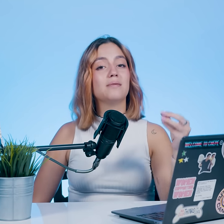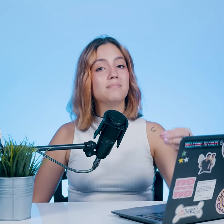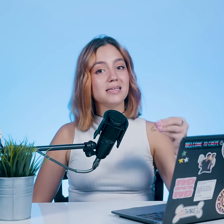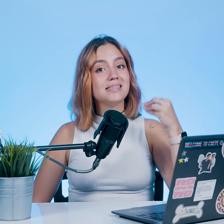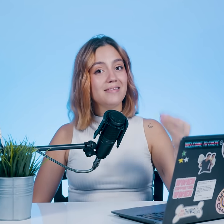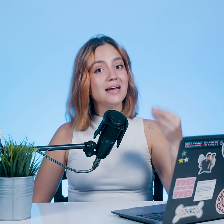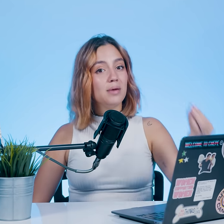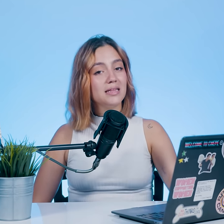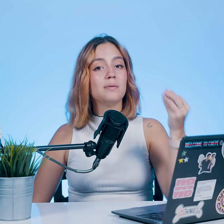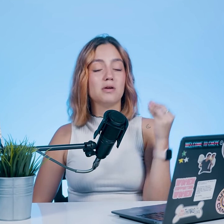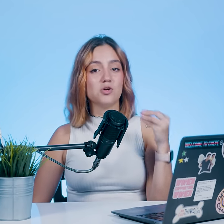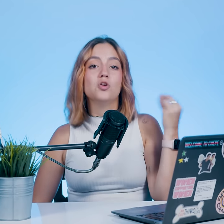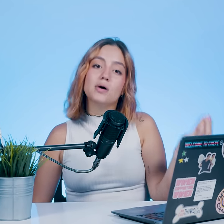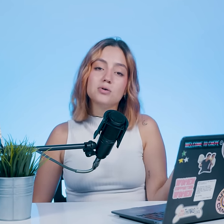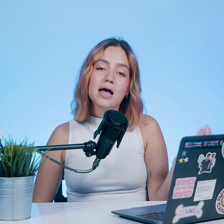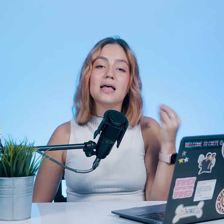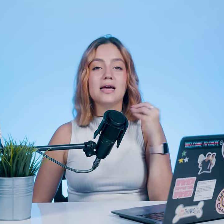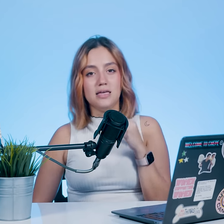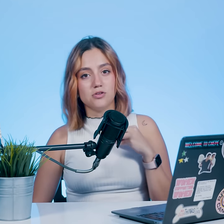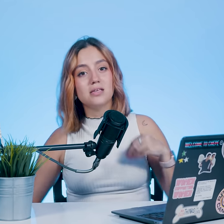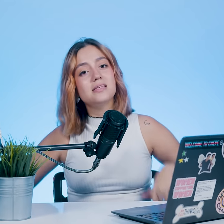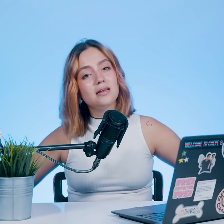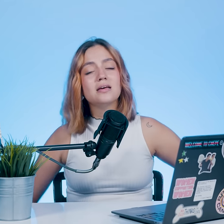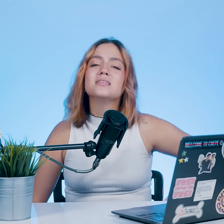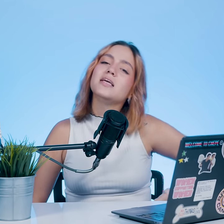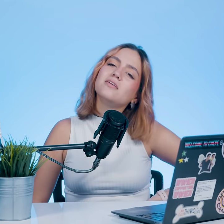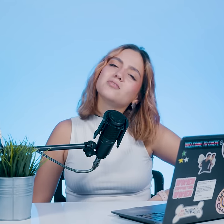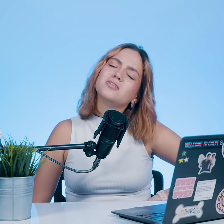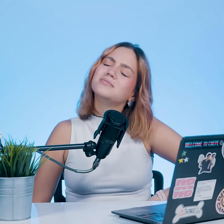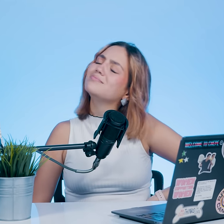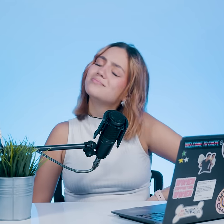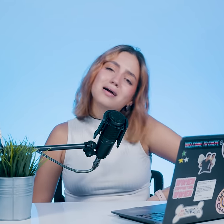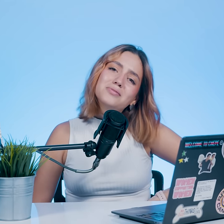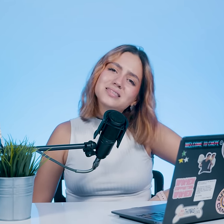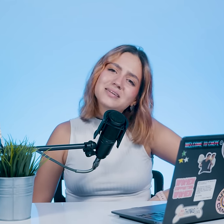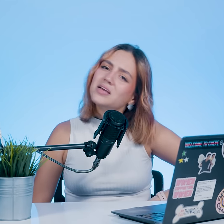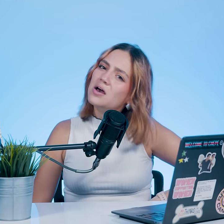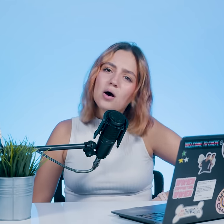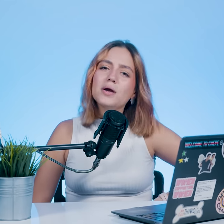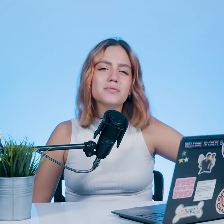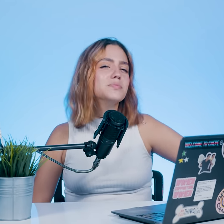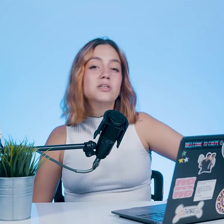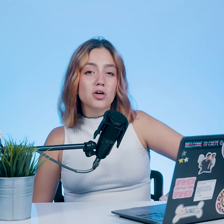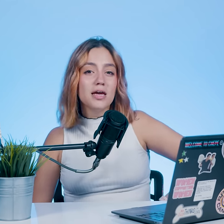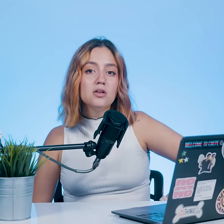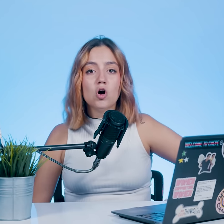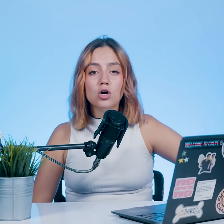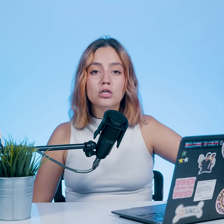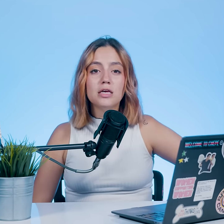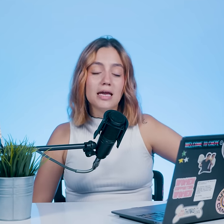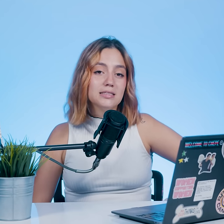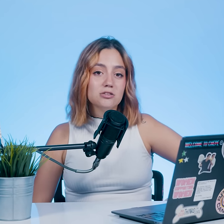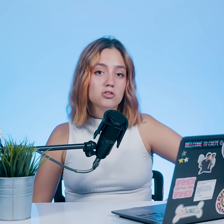afecta más severamente en la población no vacunada y a niños es decir chiquillos vacunense o bueno si no quieren